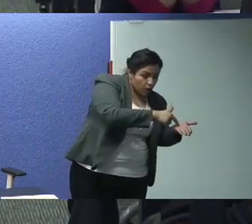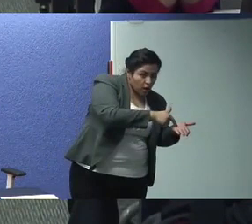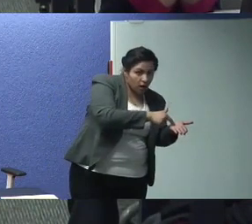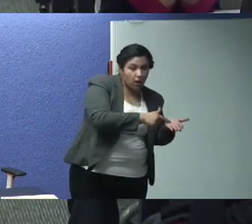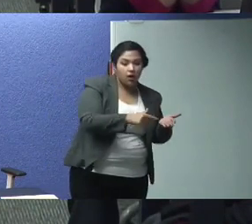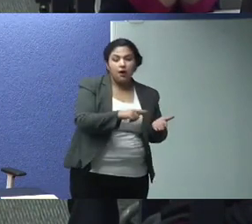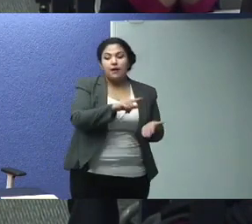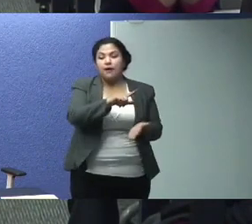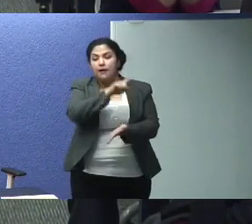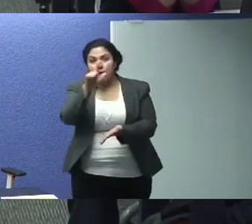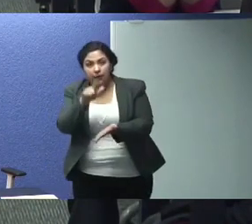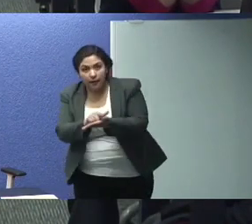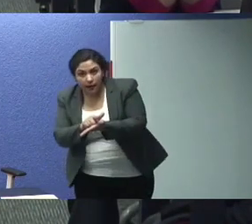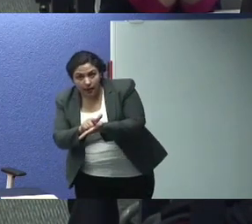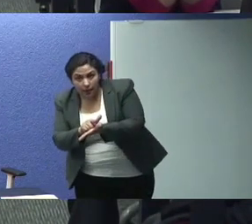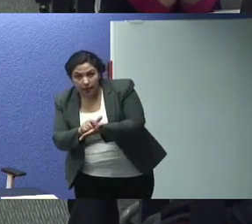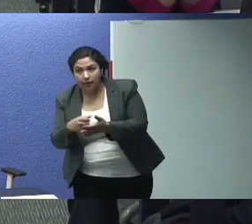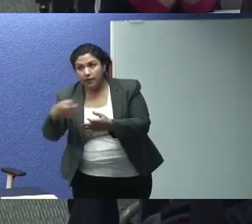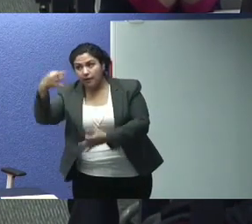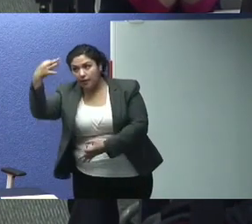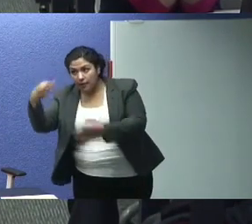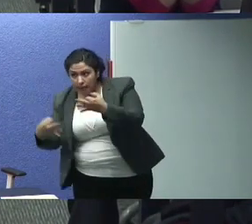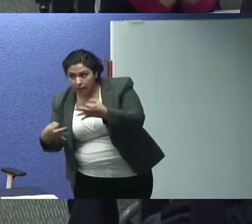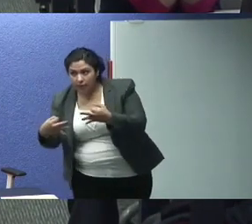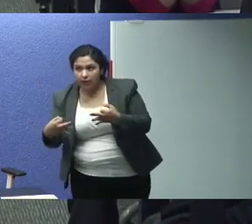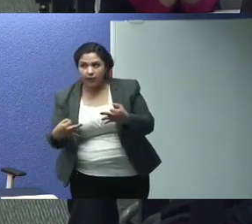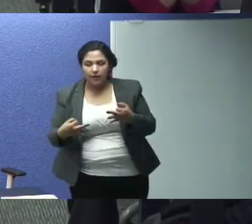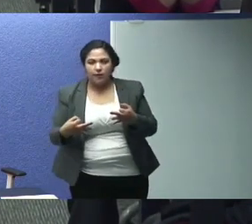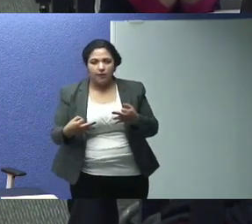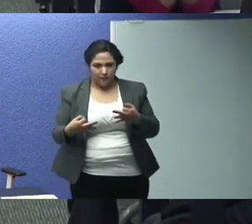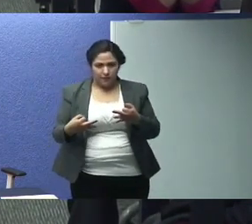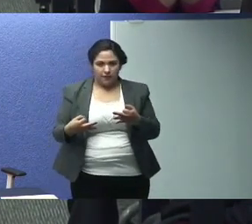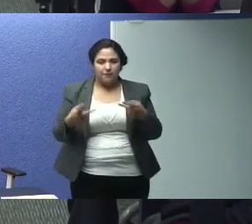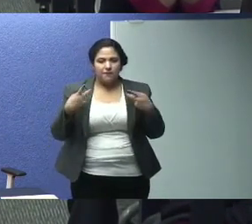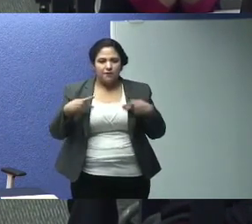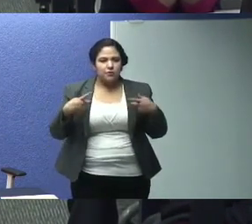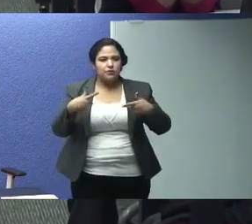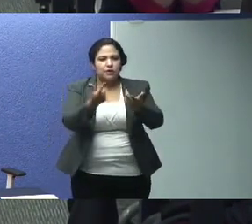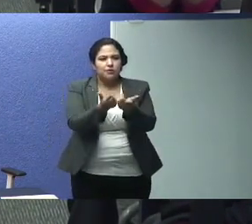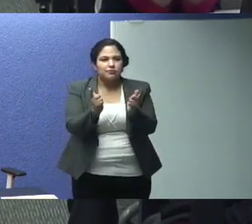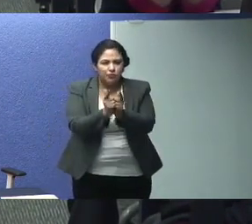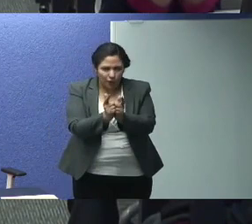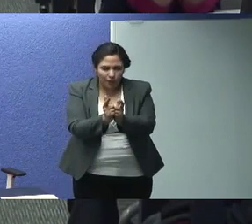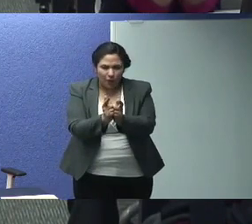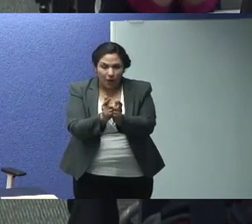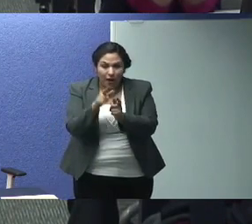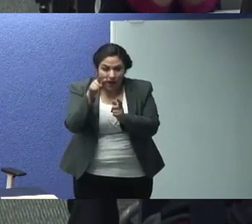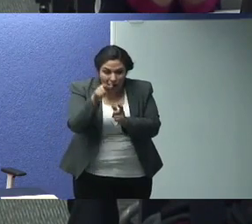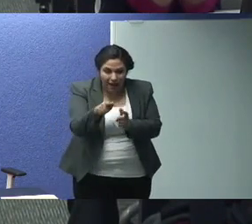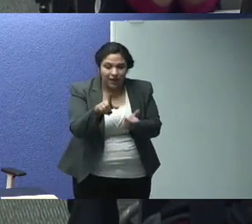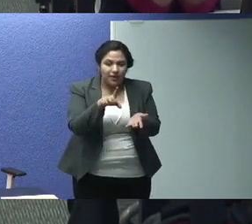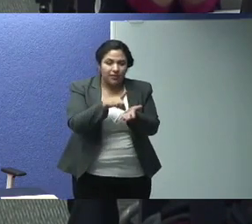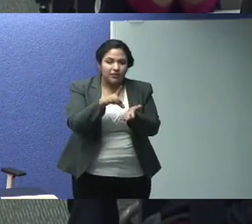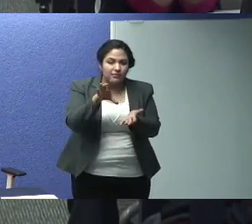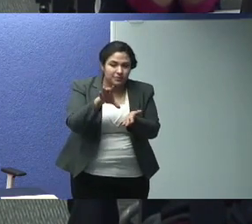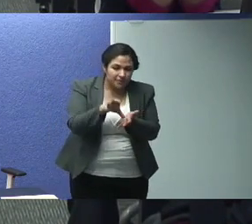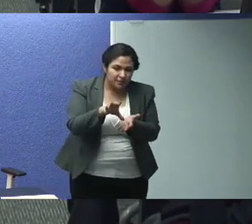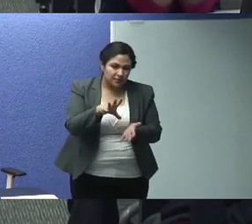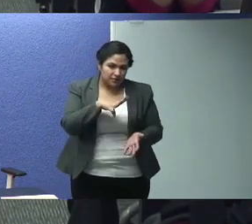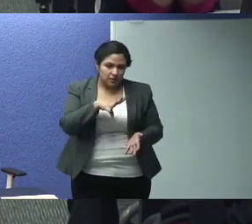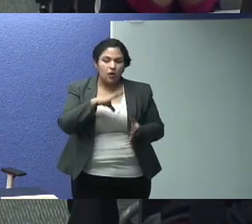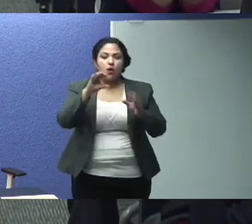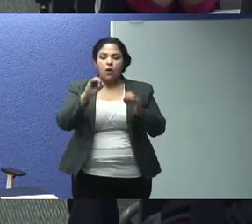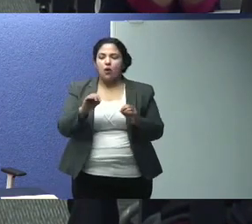se trabaja legislación específica para los grupos que tienen alguna situación de discriminación o